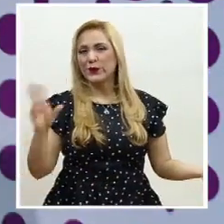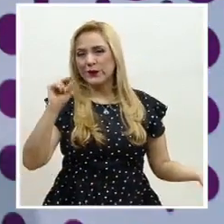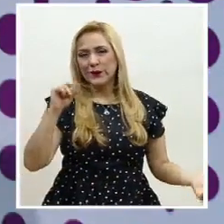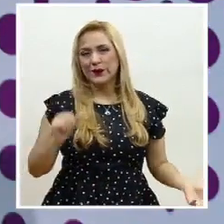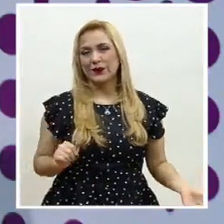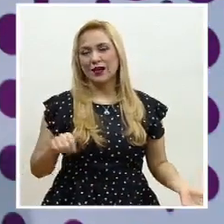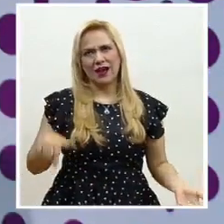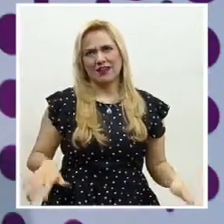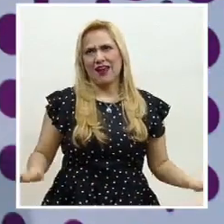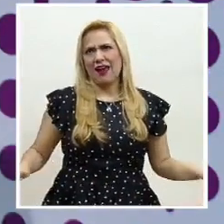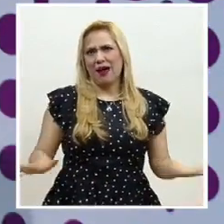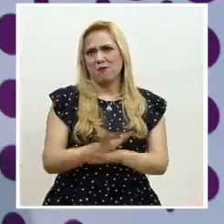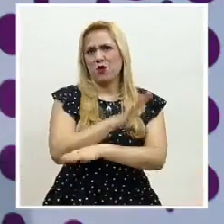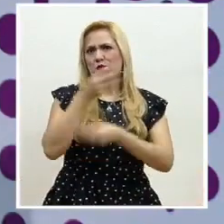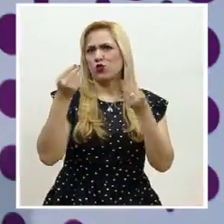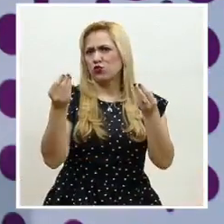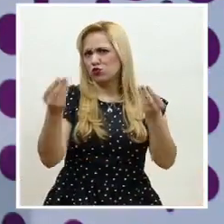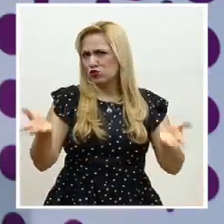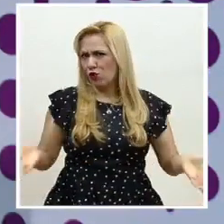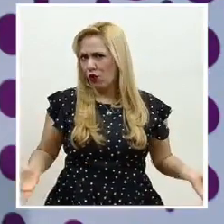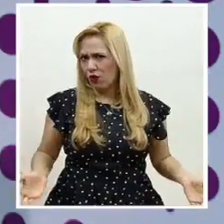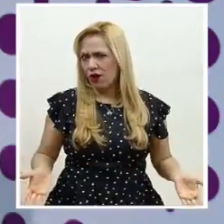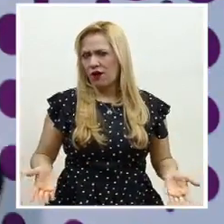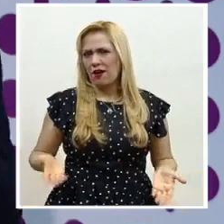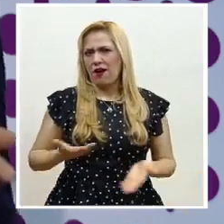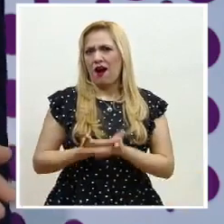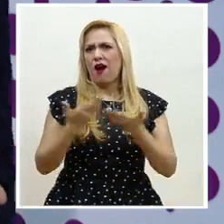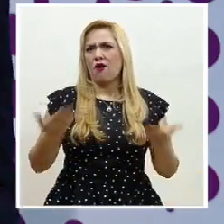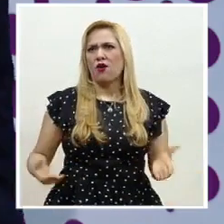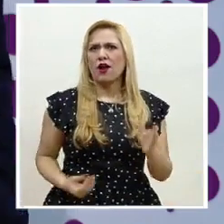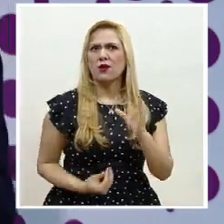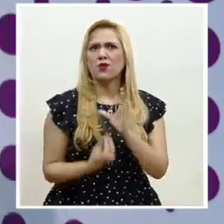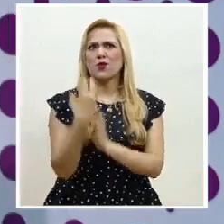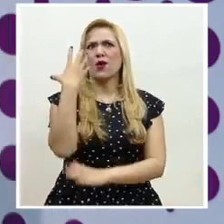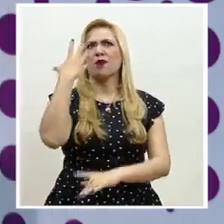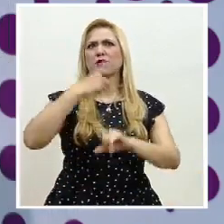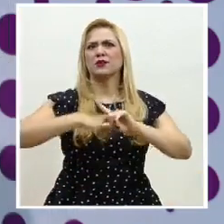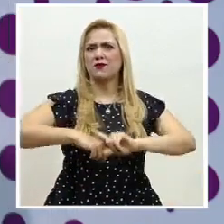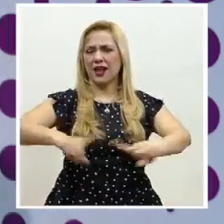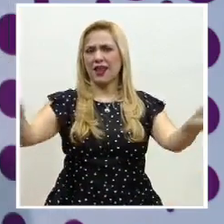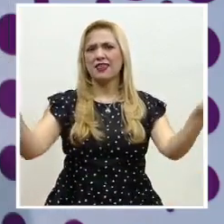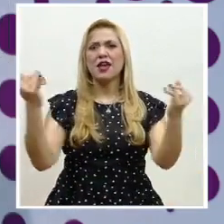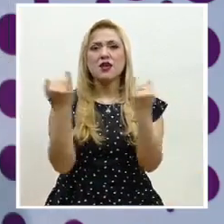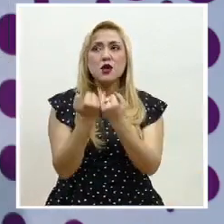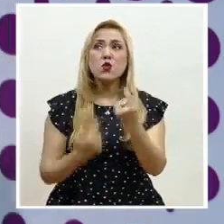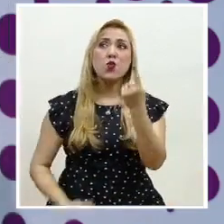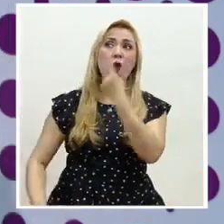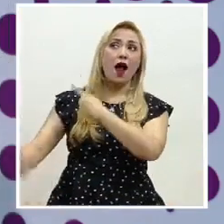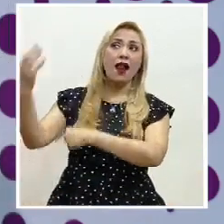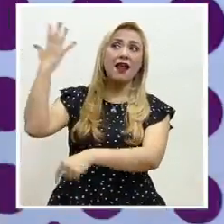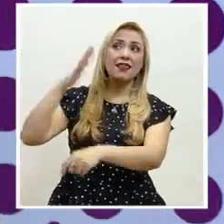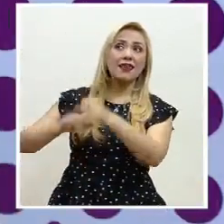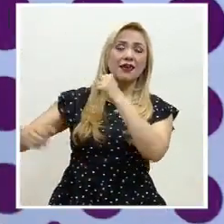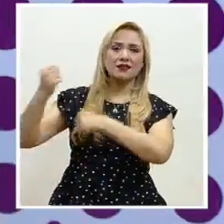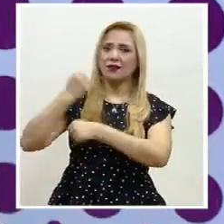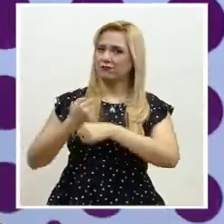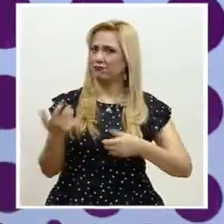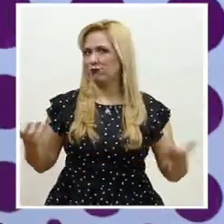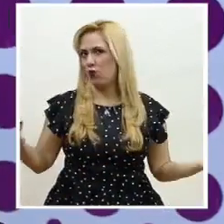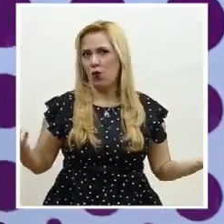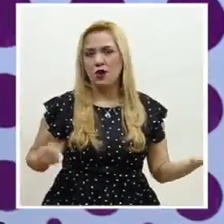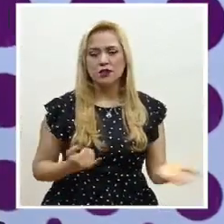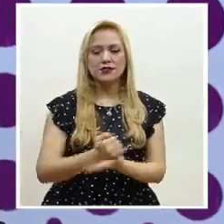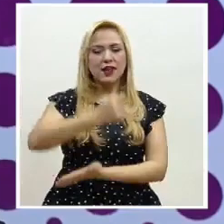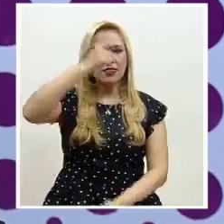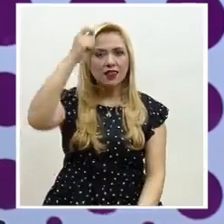Corte, de hecho, ha cambiado. La forma de trabajar los secretarios y secretarias hace 10 años no es la misma que tenemos ahora. Las sentencias y la forma